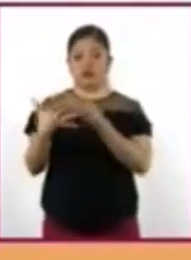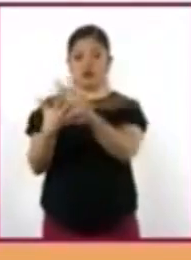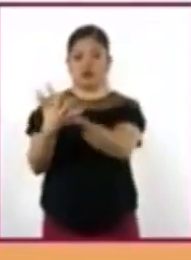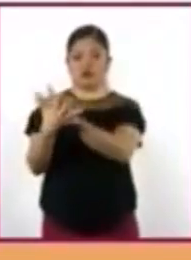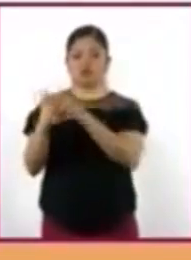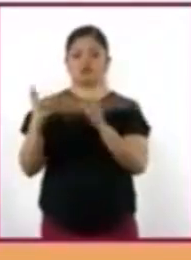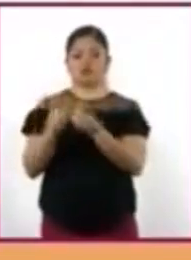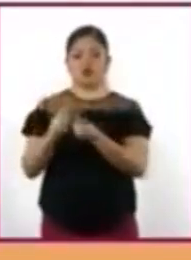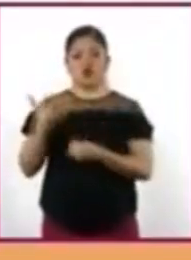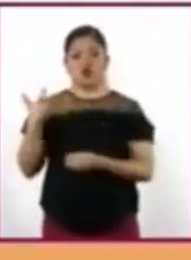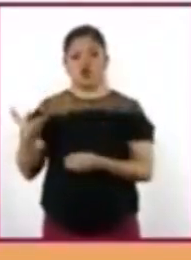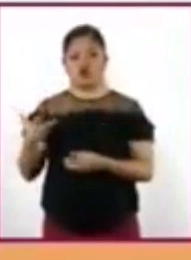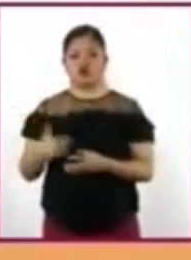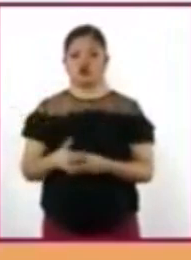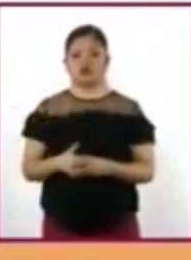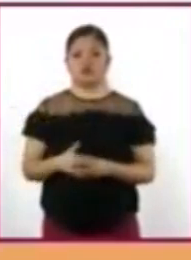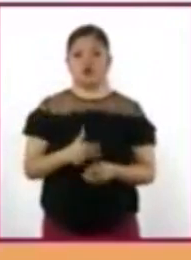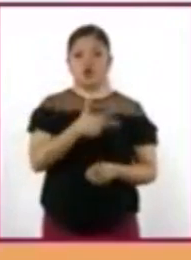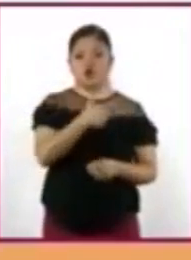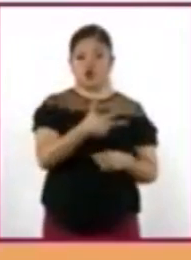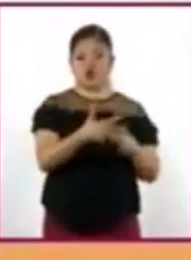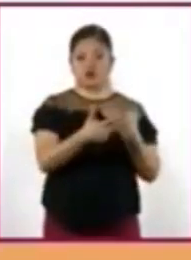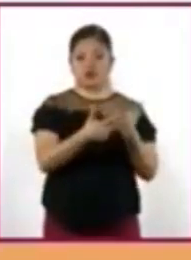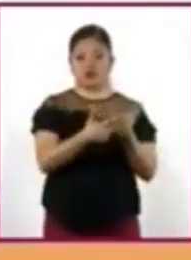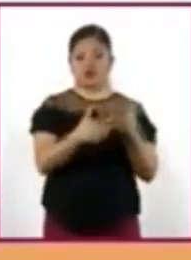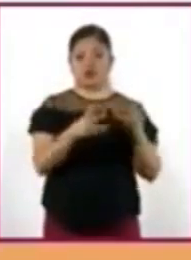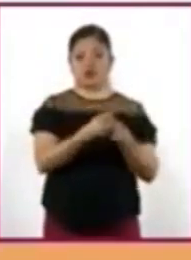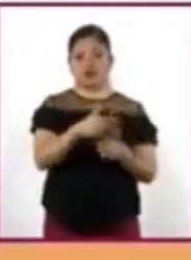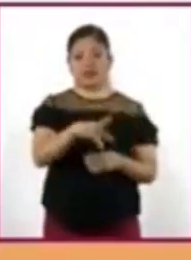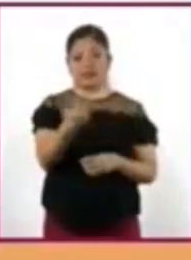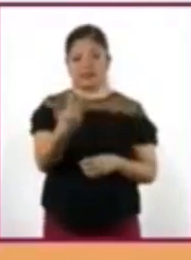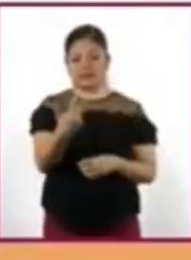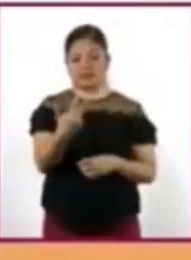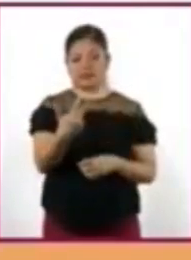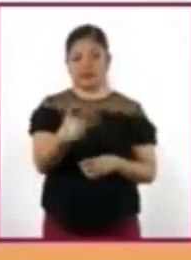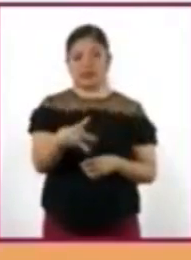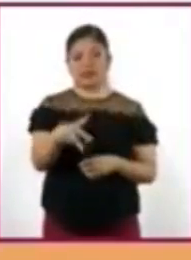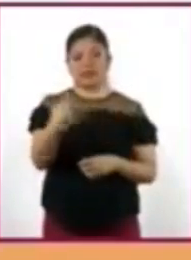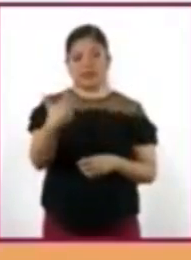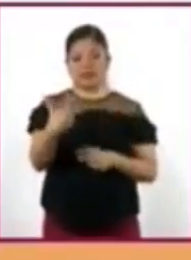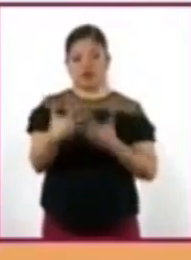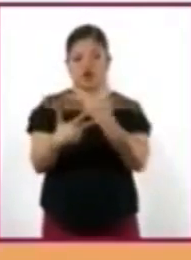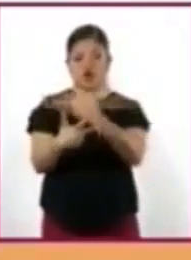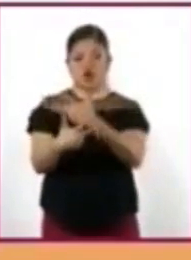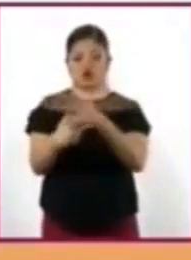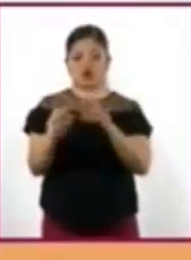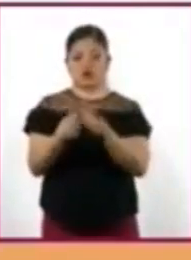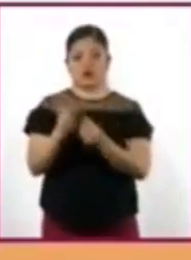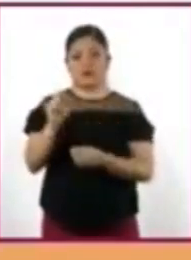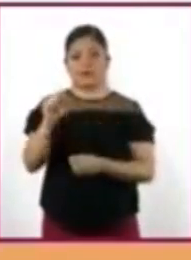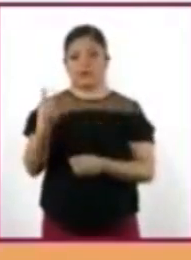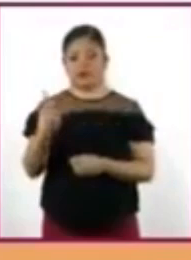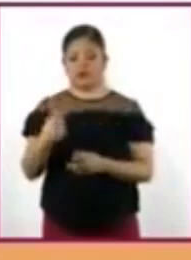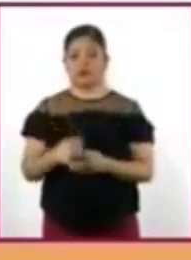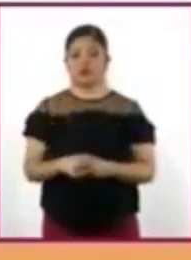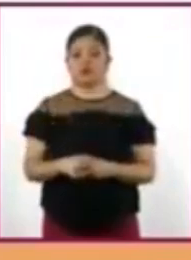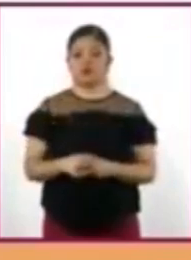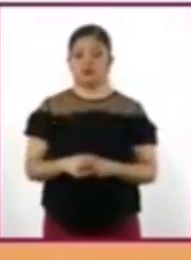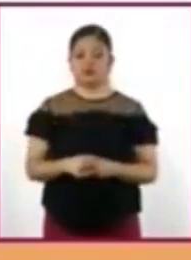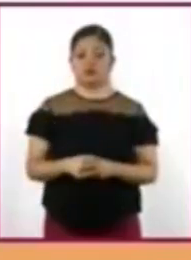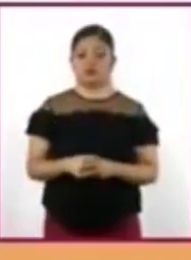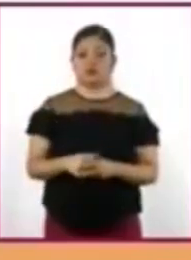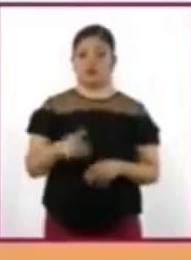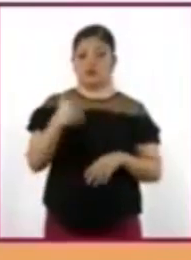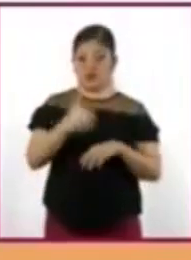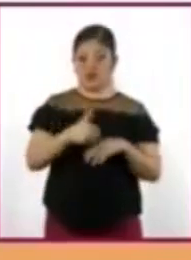3 son 8, 8 más 5 son 13, 13 más 8 son 21. Los números